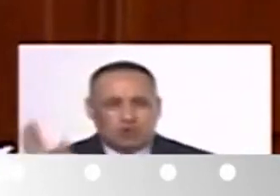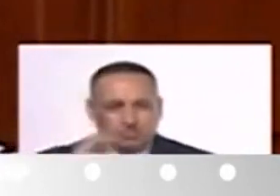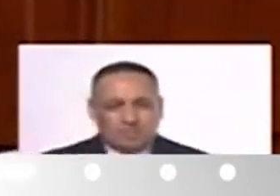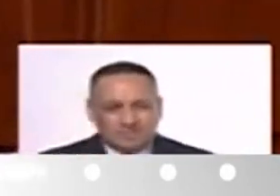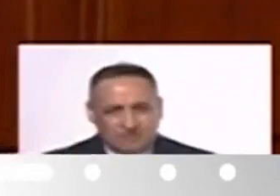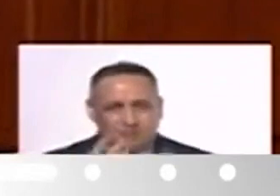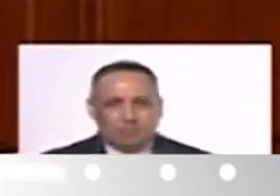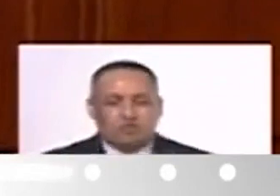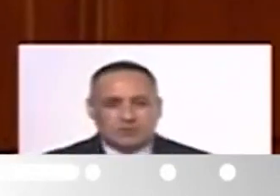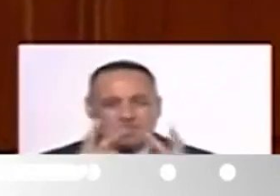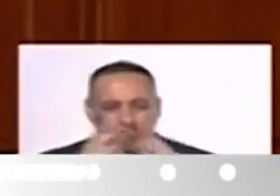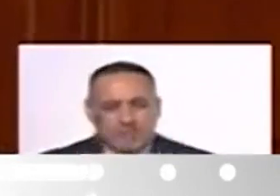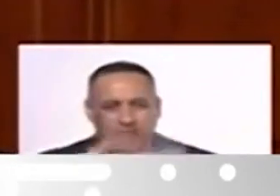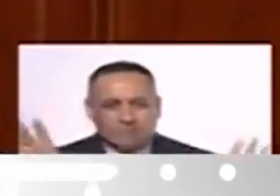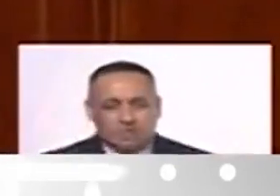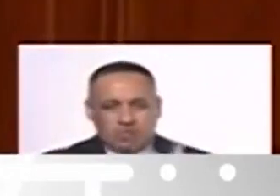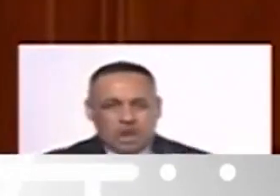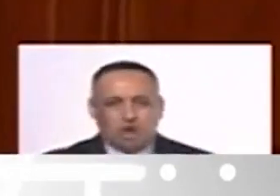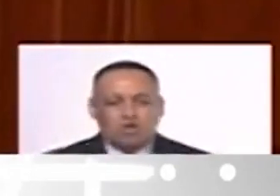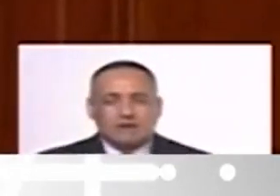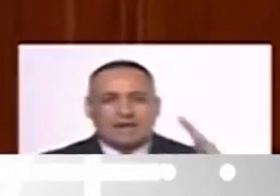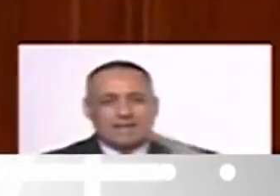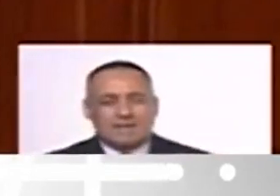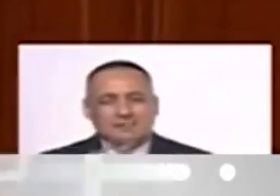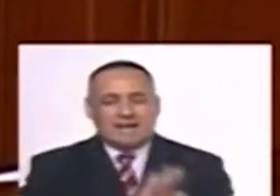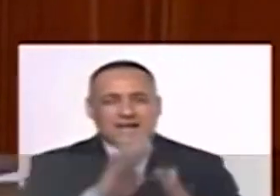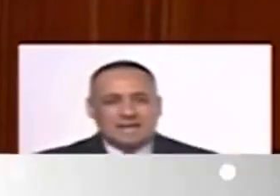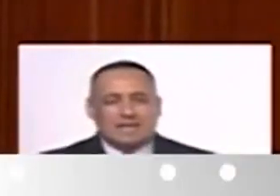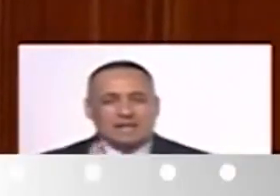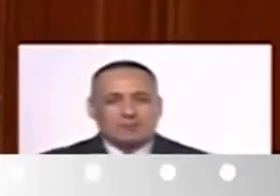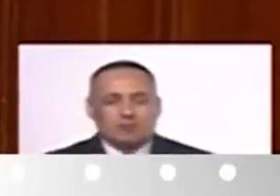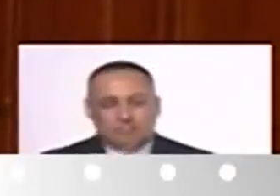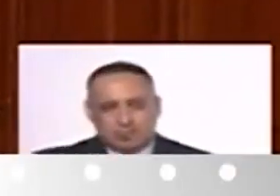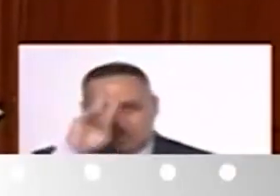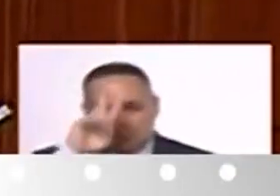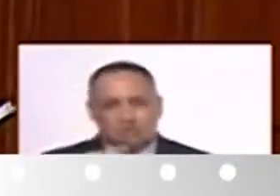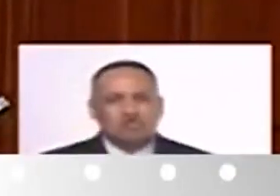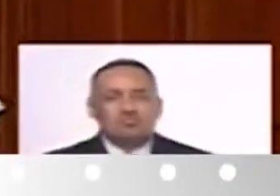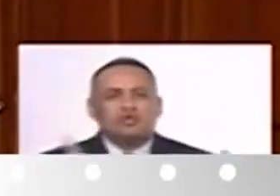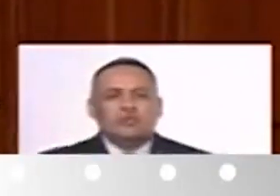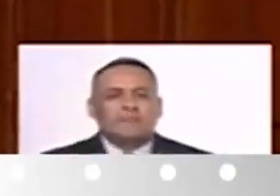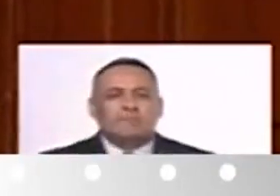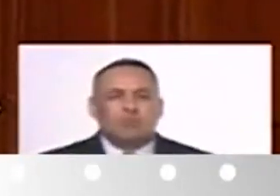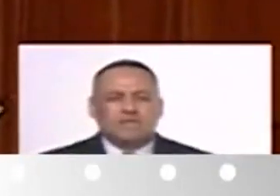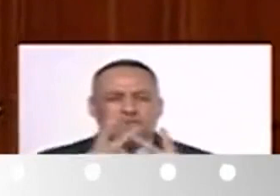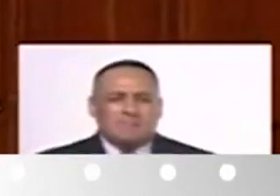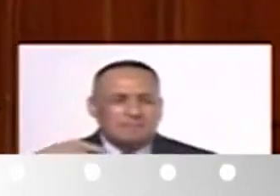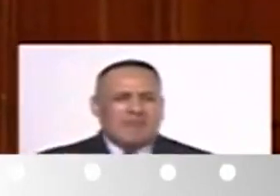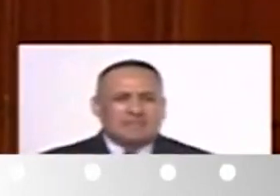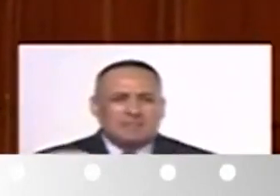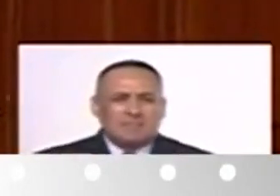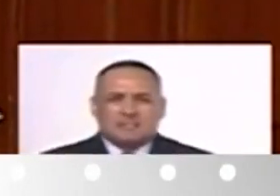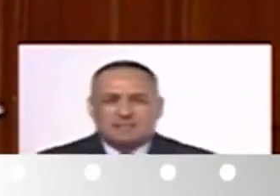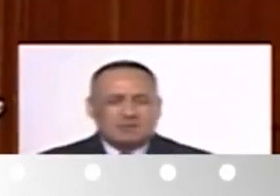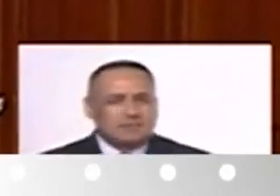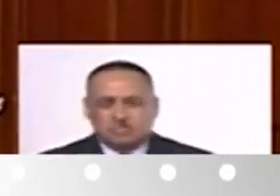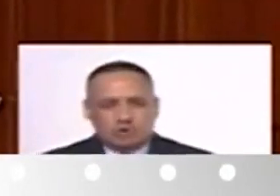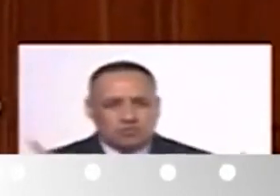más, llamamos al orden, a la paz y a la tranquilidad de todos los peruanos. No podemos estar asesinándonos entre